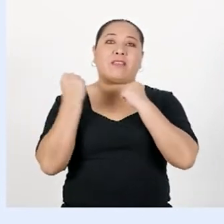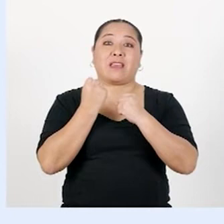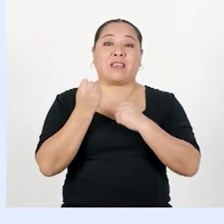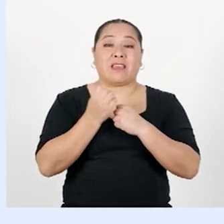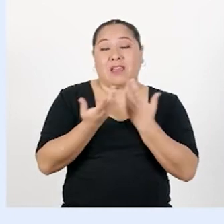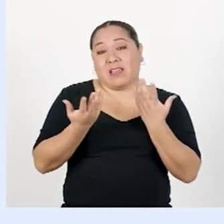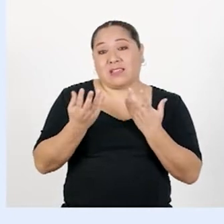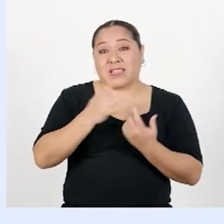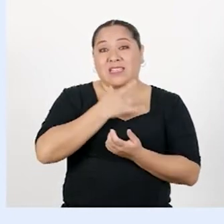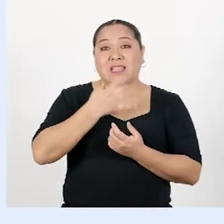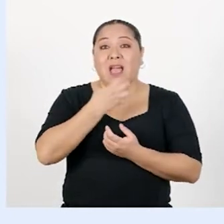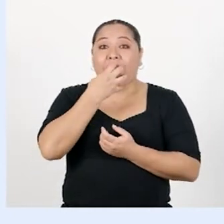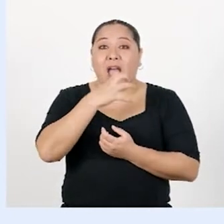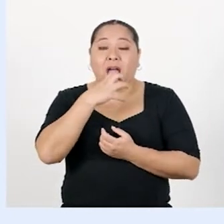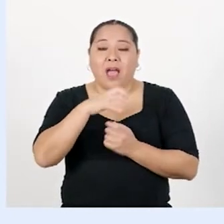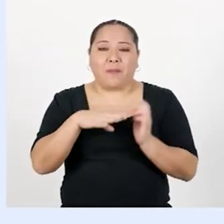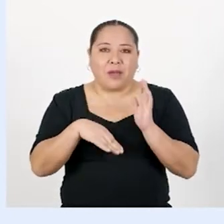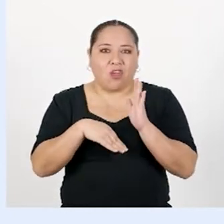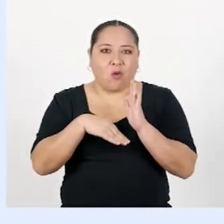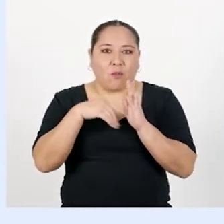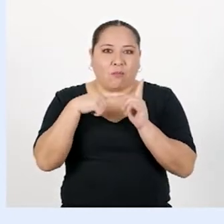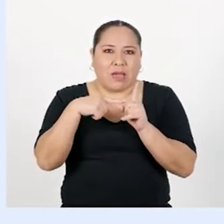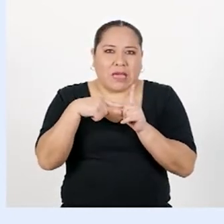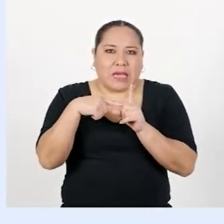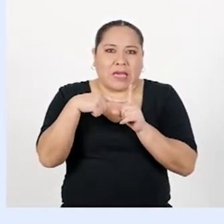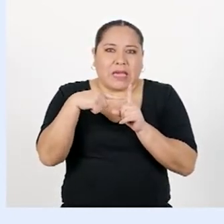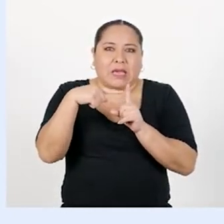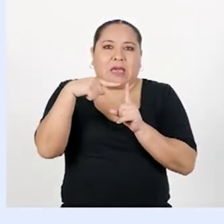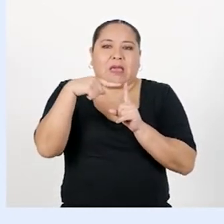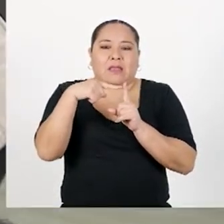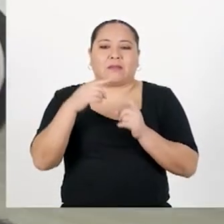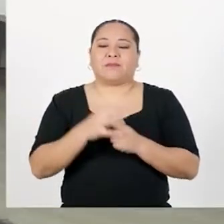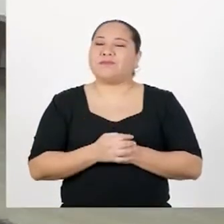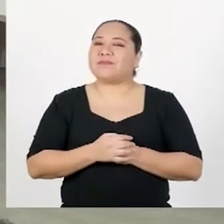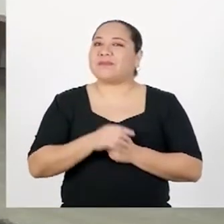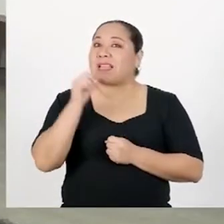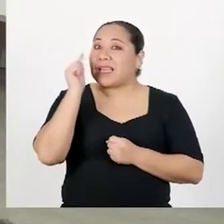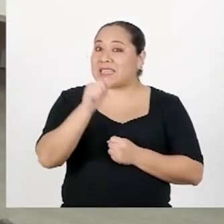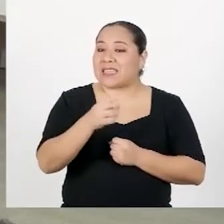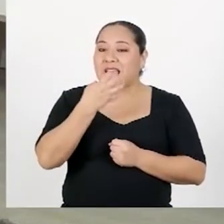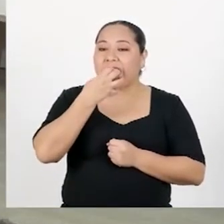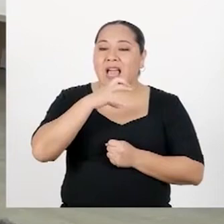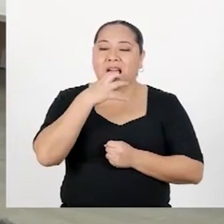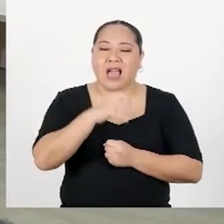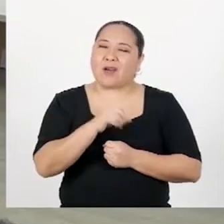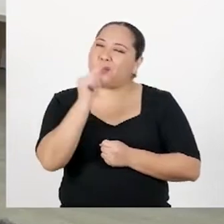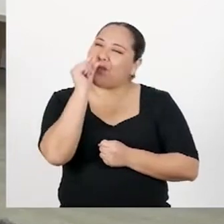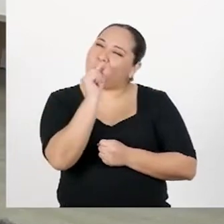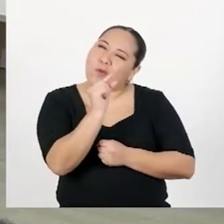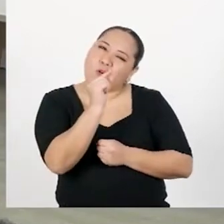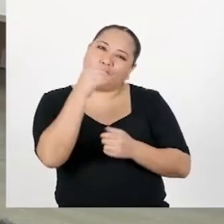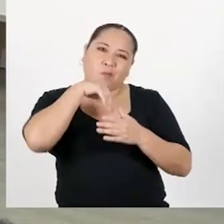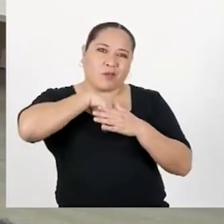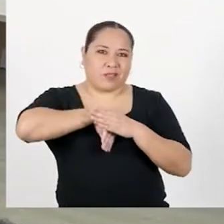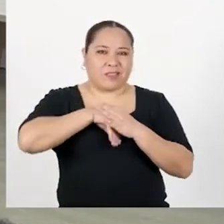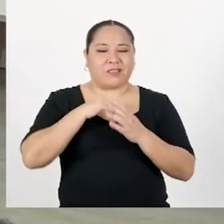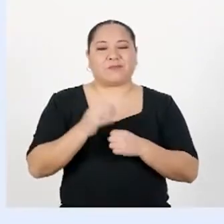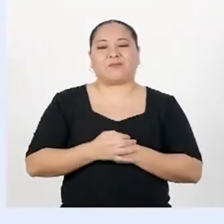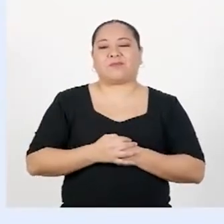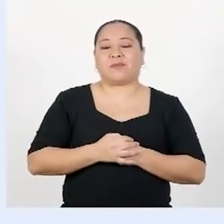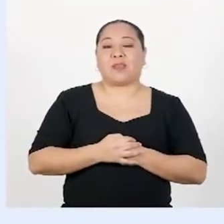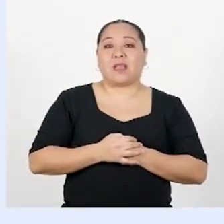de calor para así aumentar la temperatura corporal. Y así nos calentamos un poco por